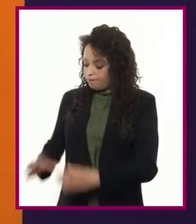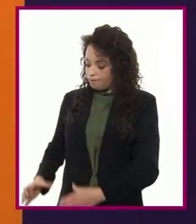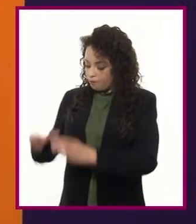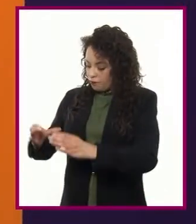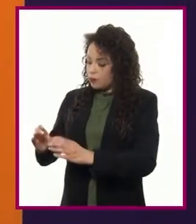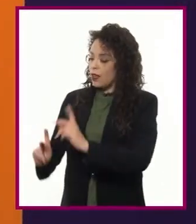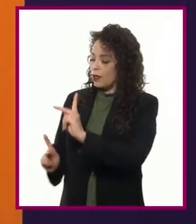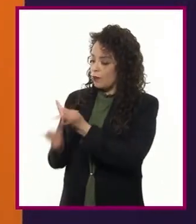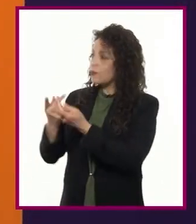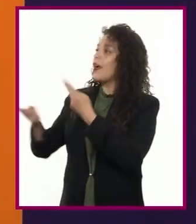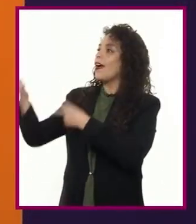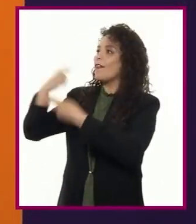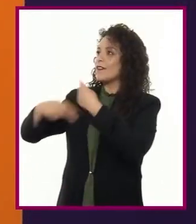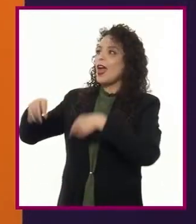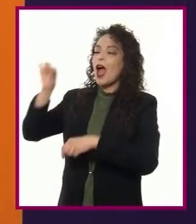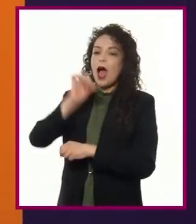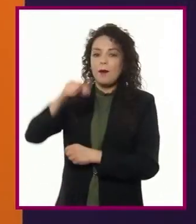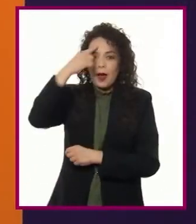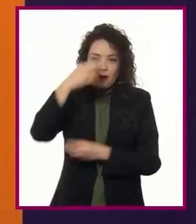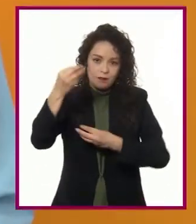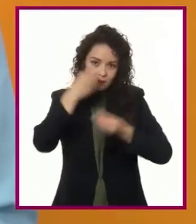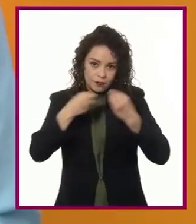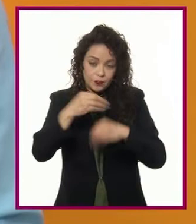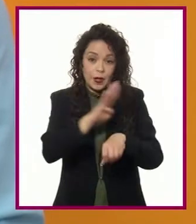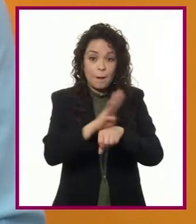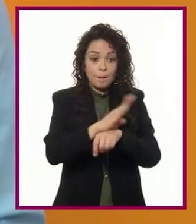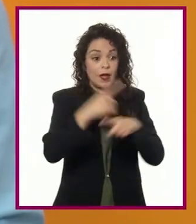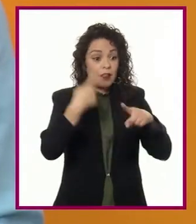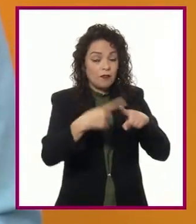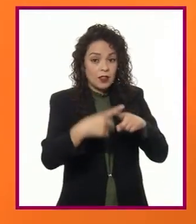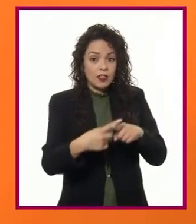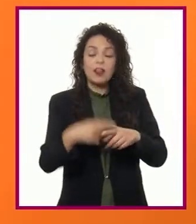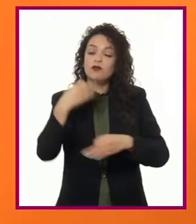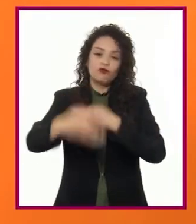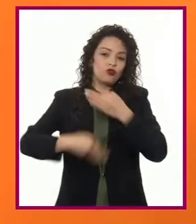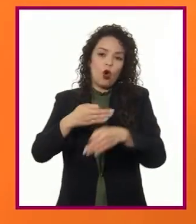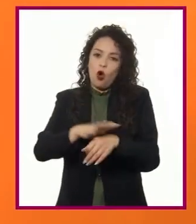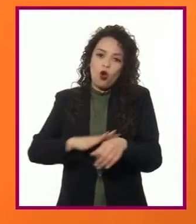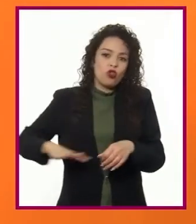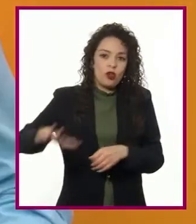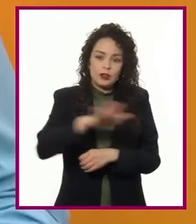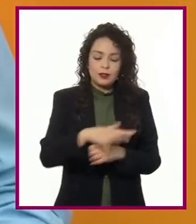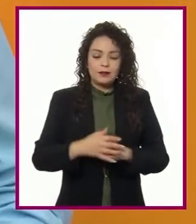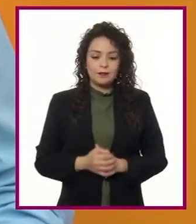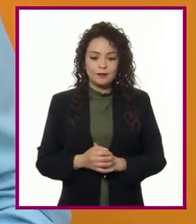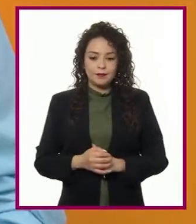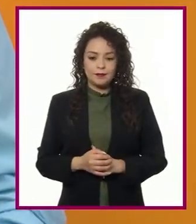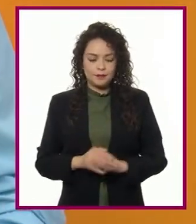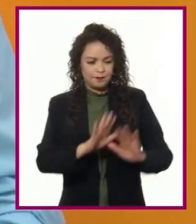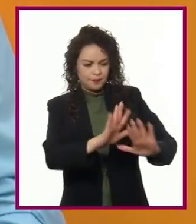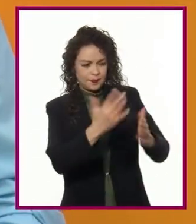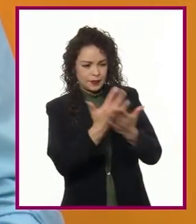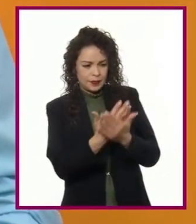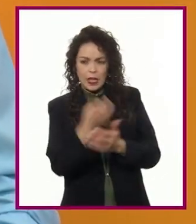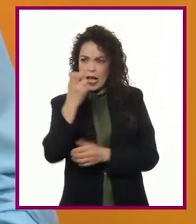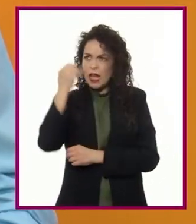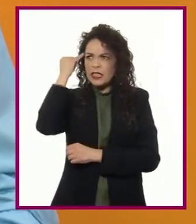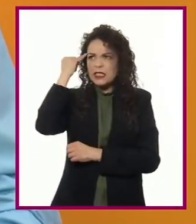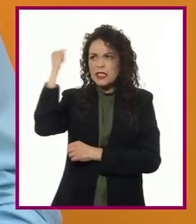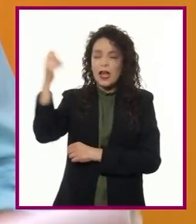beneficiamos todas, todos, incluidas las abejas. Espera, Teresa. Con estas ideas debemos